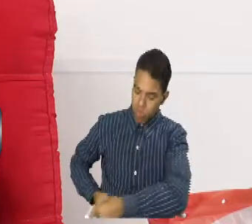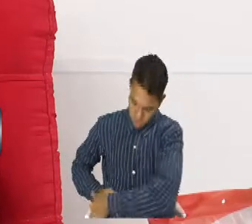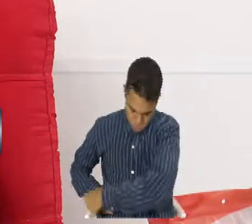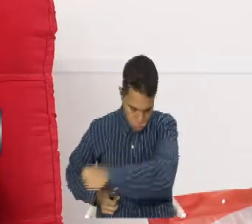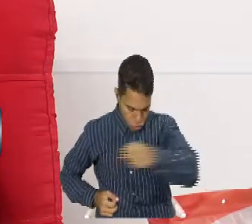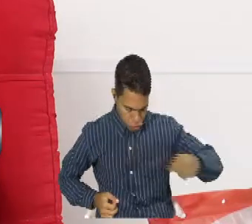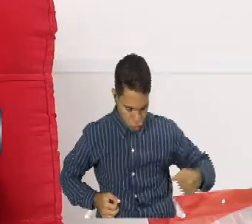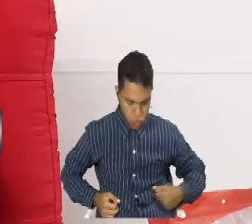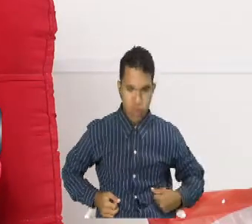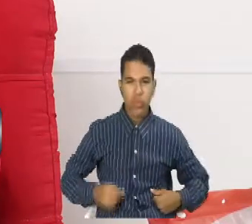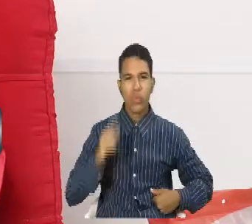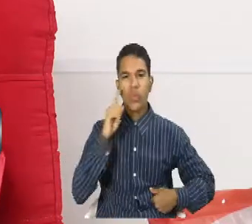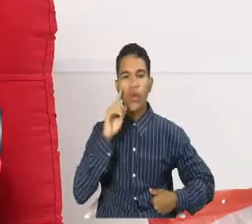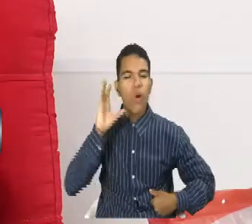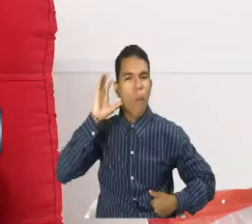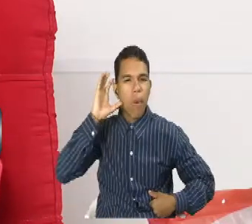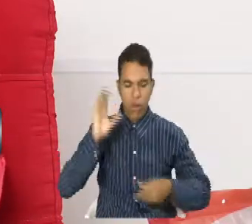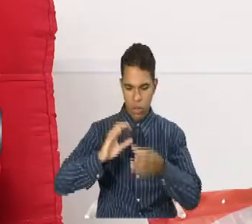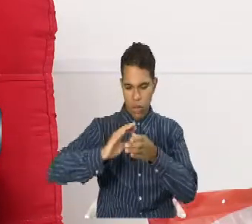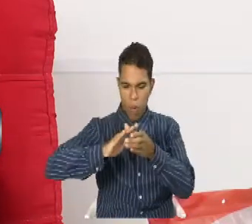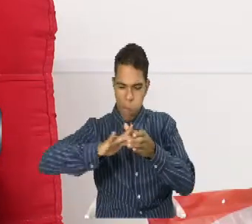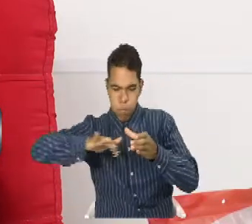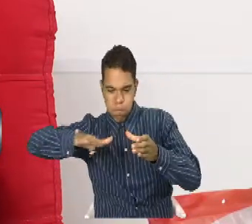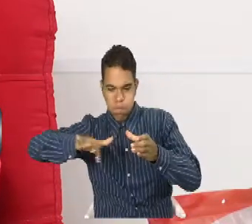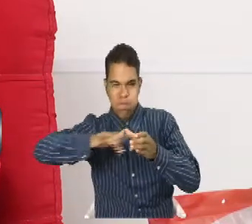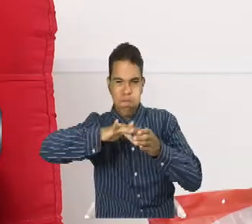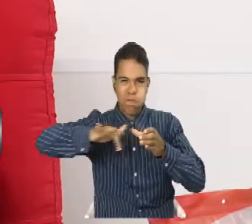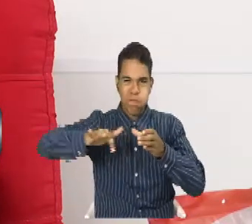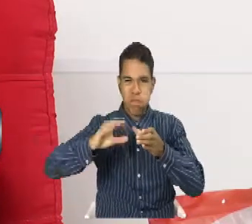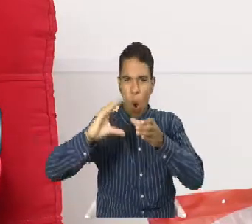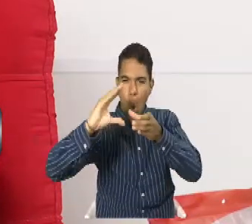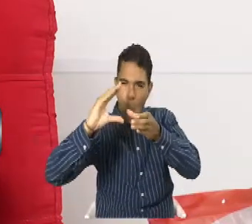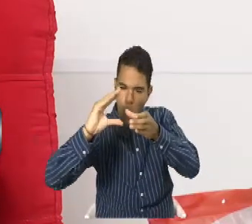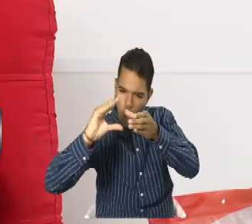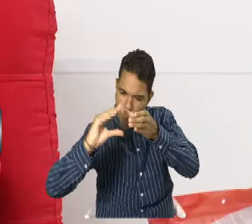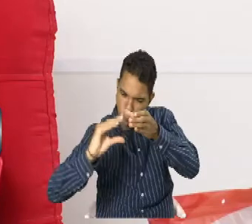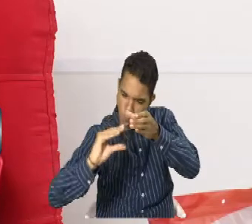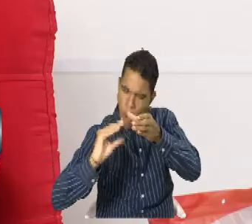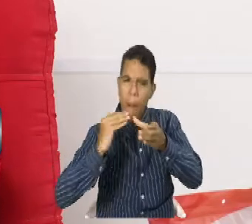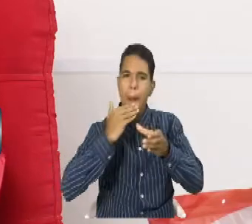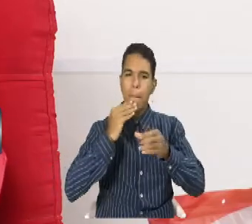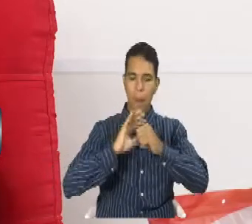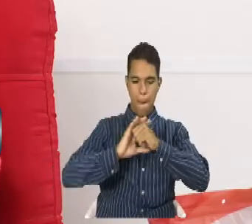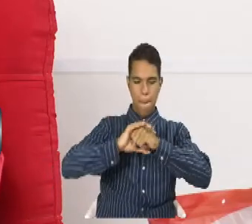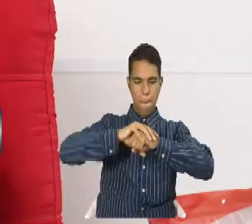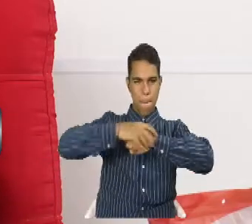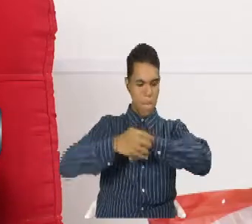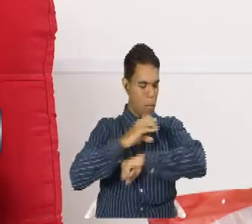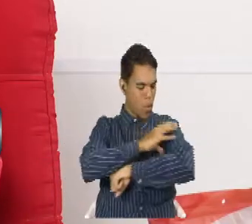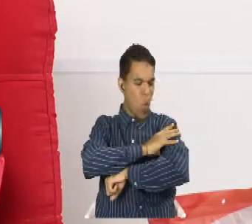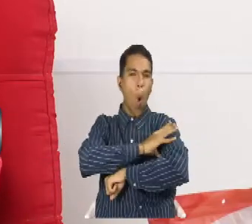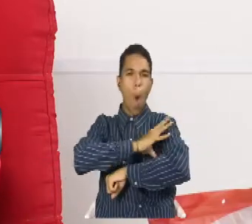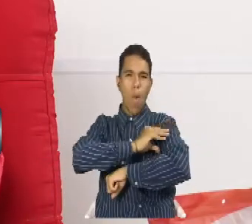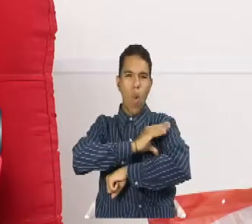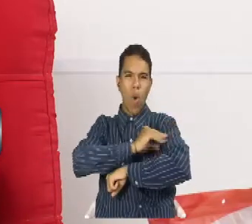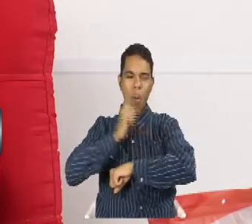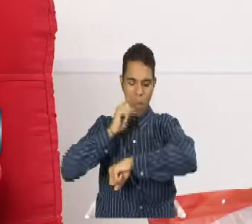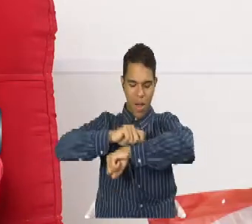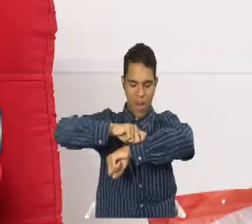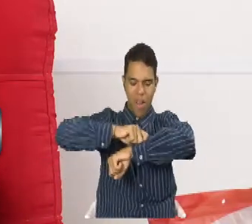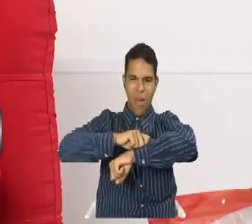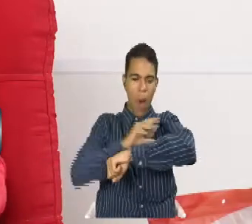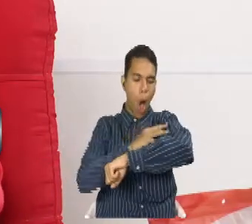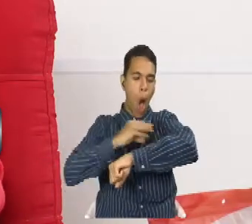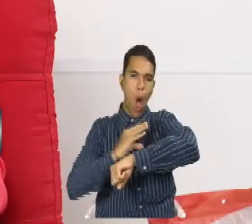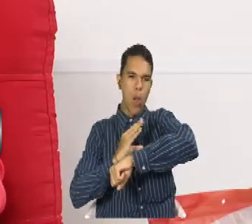deje de acumular tanto líquido y vaya haciendo que la piel vaya pegando al músculo y vaya dando pues una apariencia más